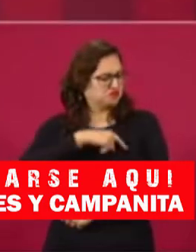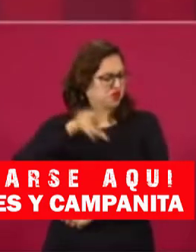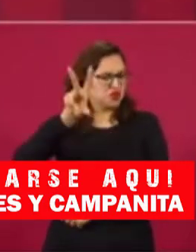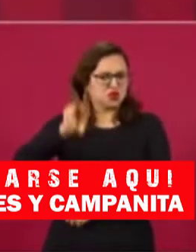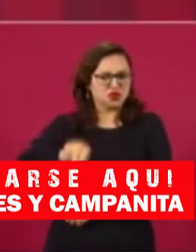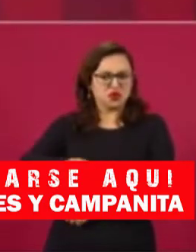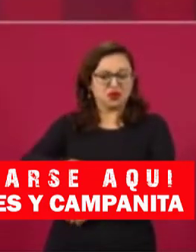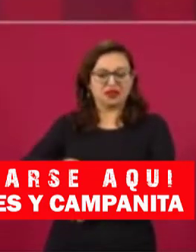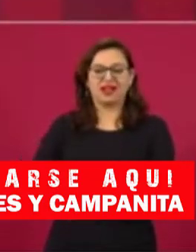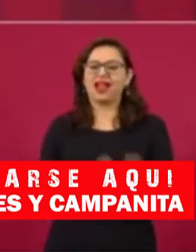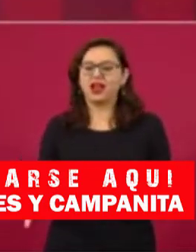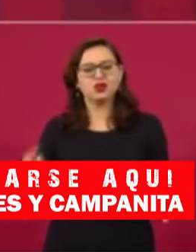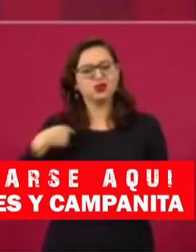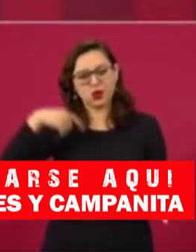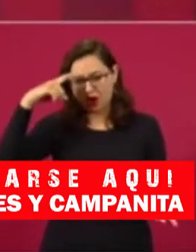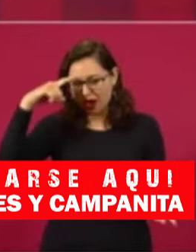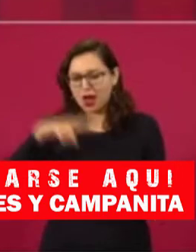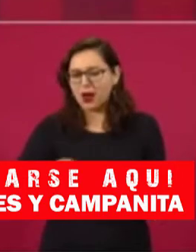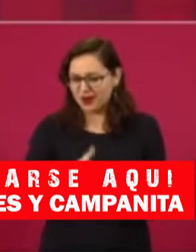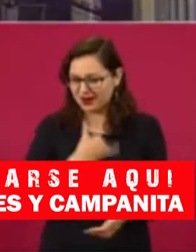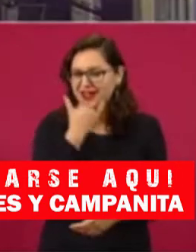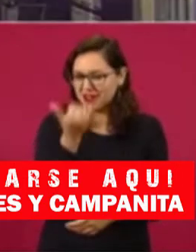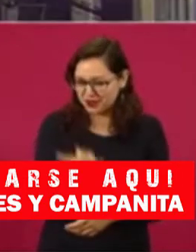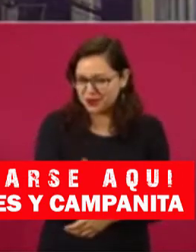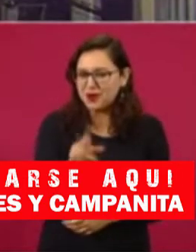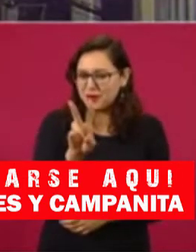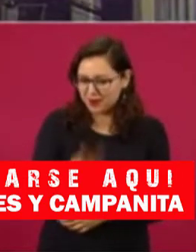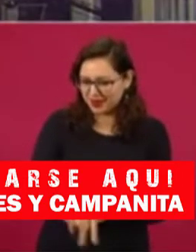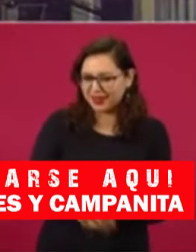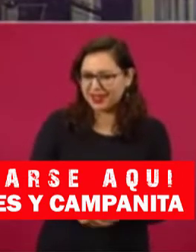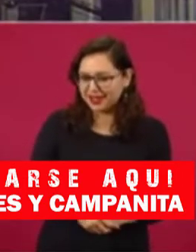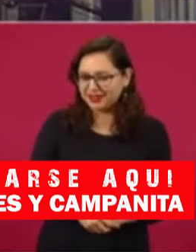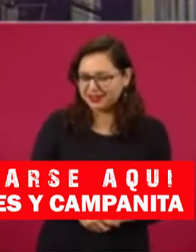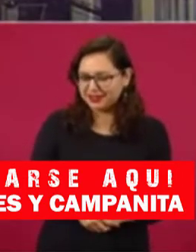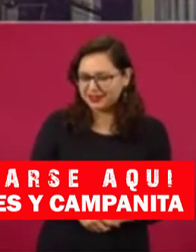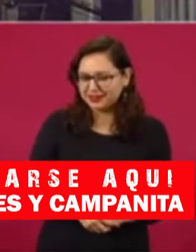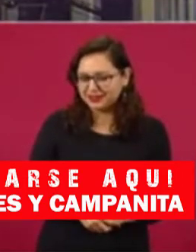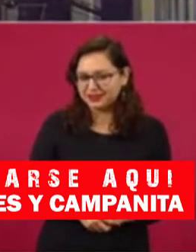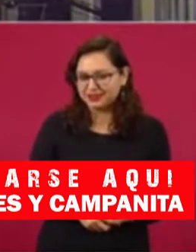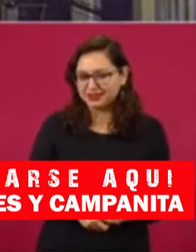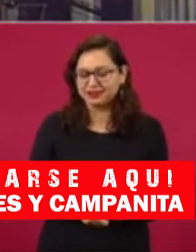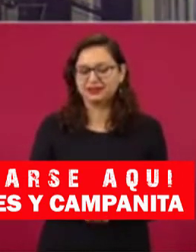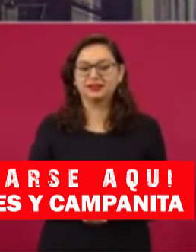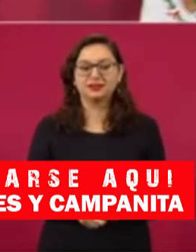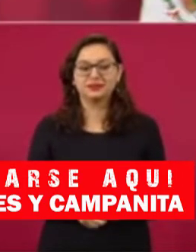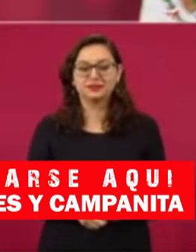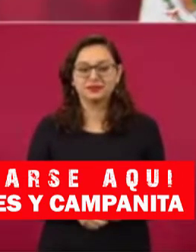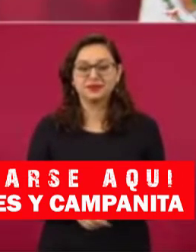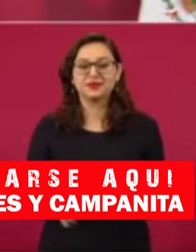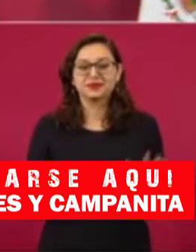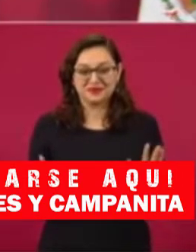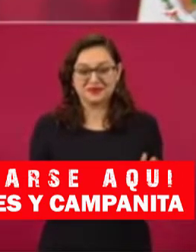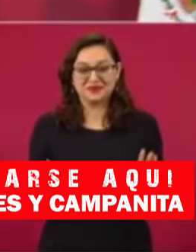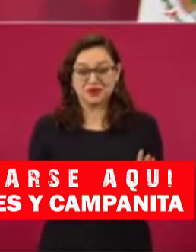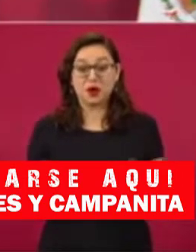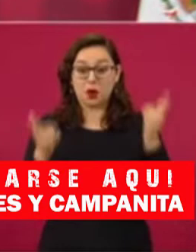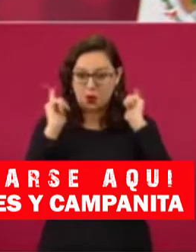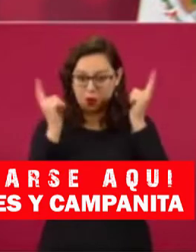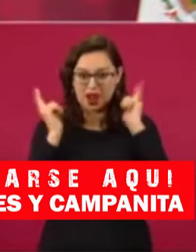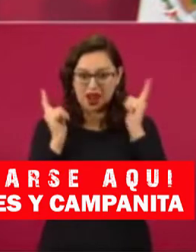equivocó, ¿verdad? Es de la reforma eléctrica, pero ojalá